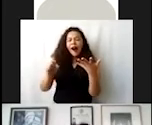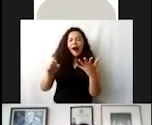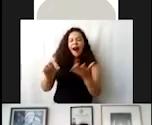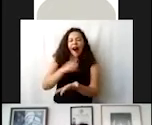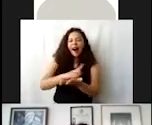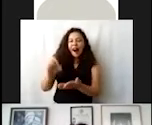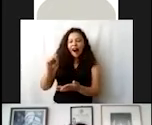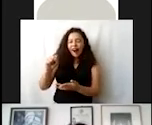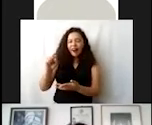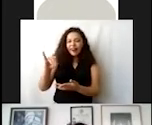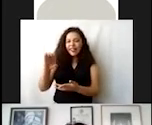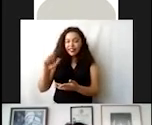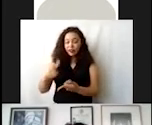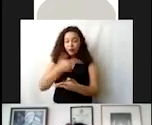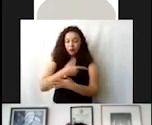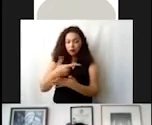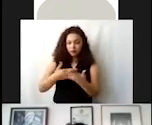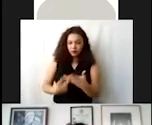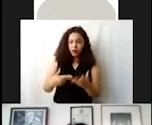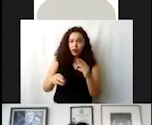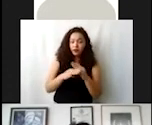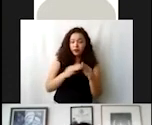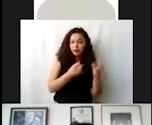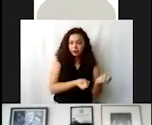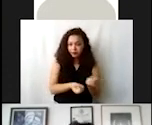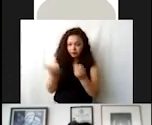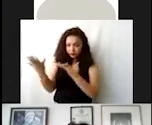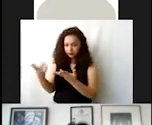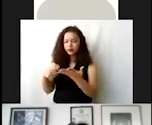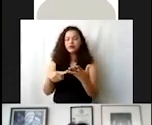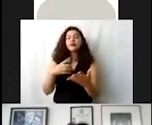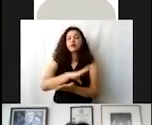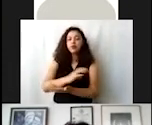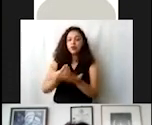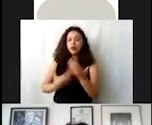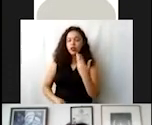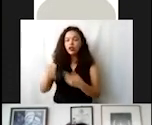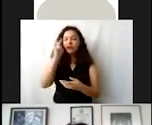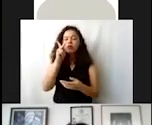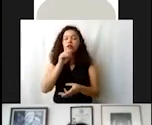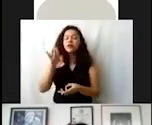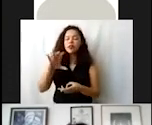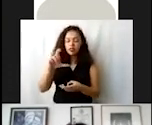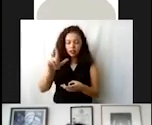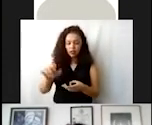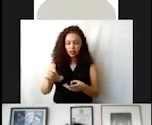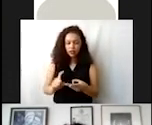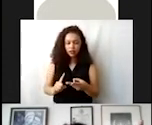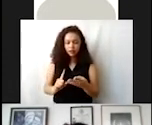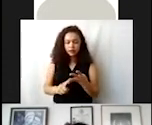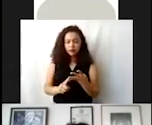de mercancía, con los contratos, con la emisión de los comprobantes fiscales, ¿sí?